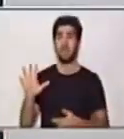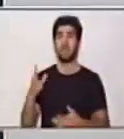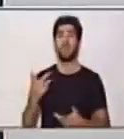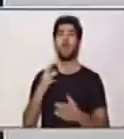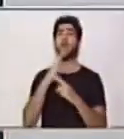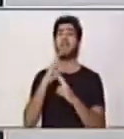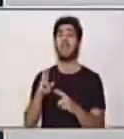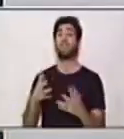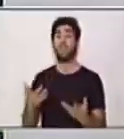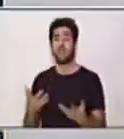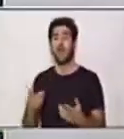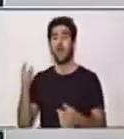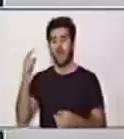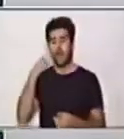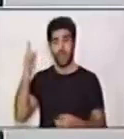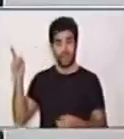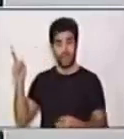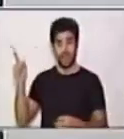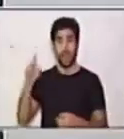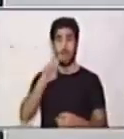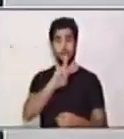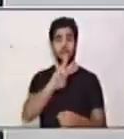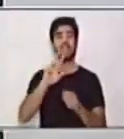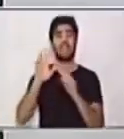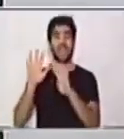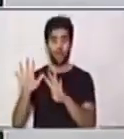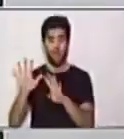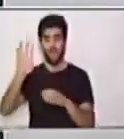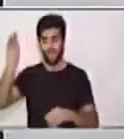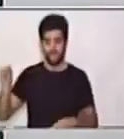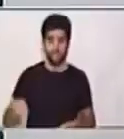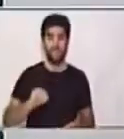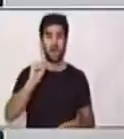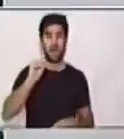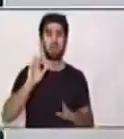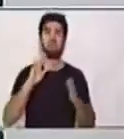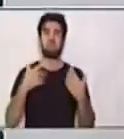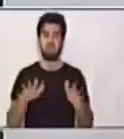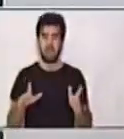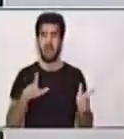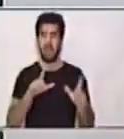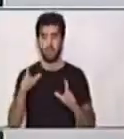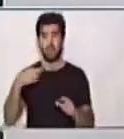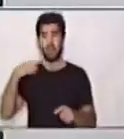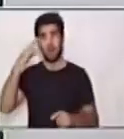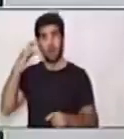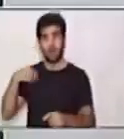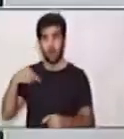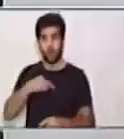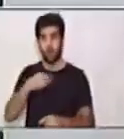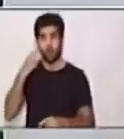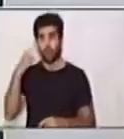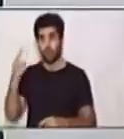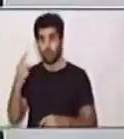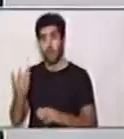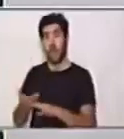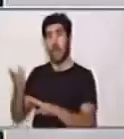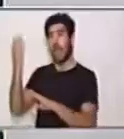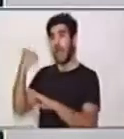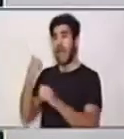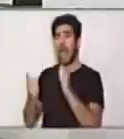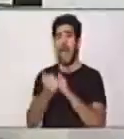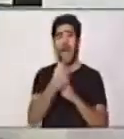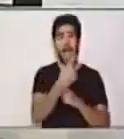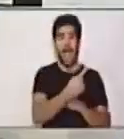valor 29. Y si regresamos a revisar nuestros valores que nos dieron de cada uno de